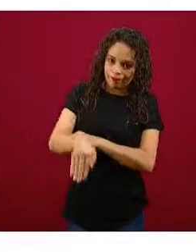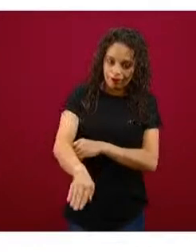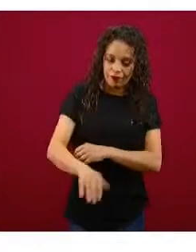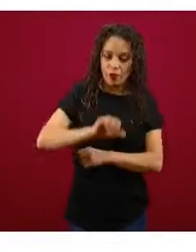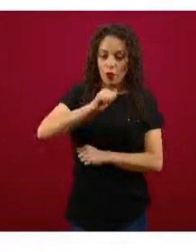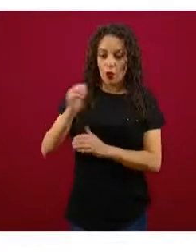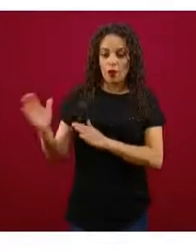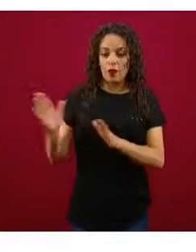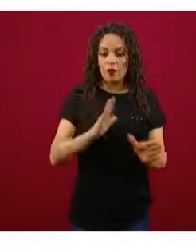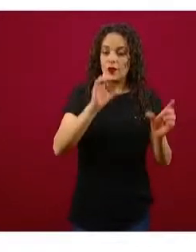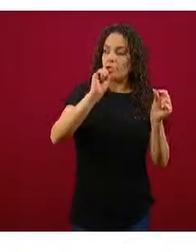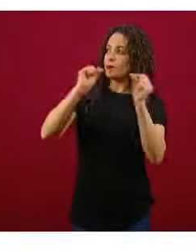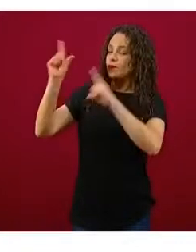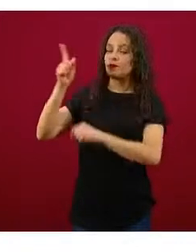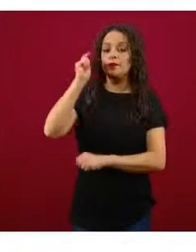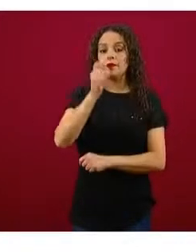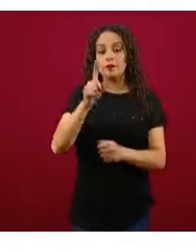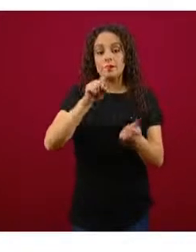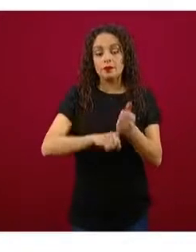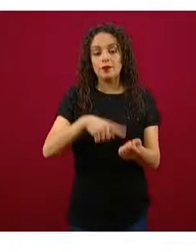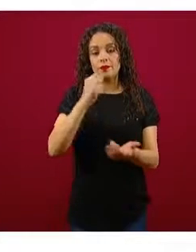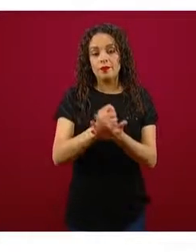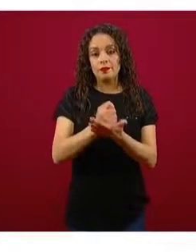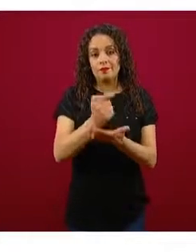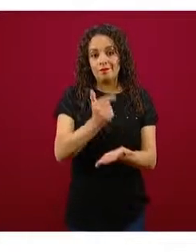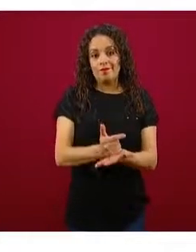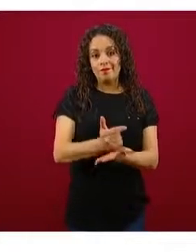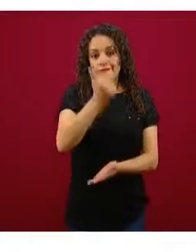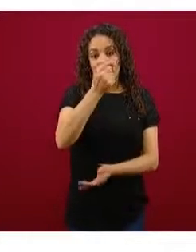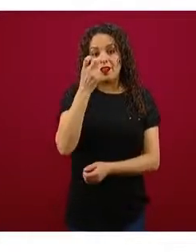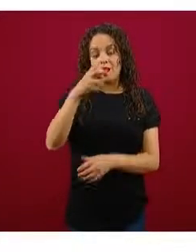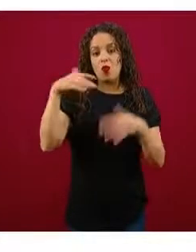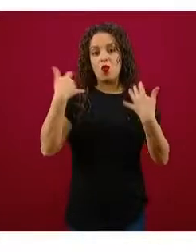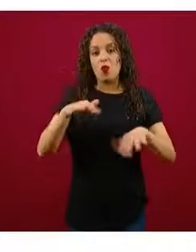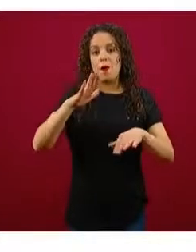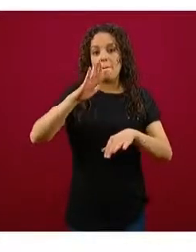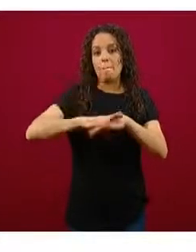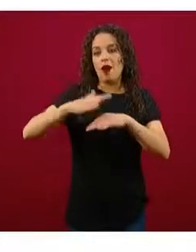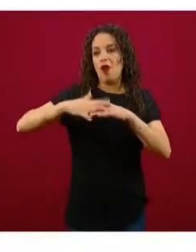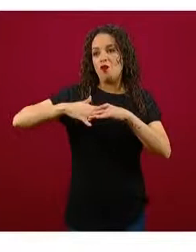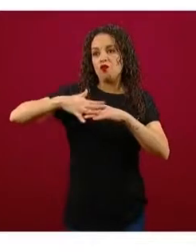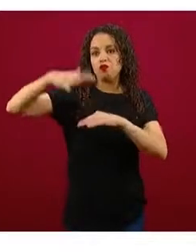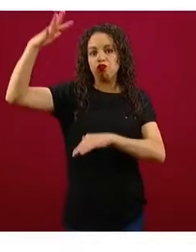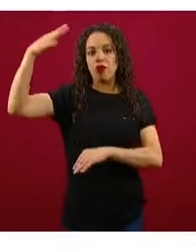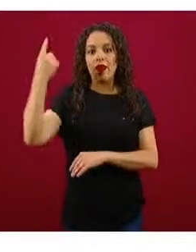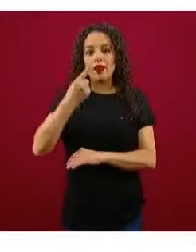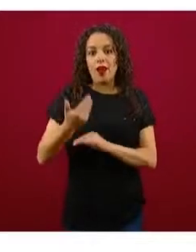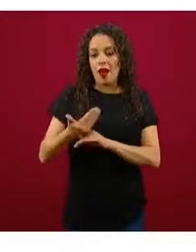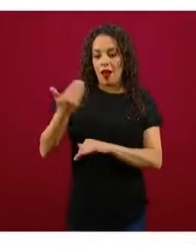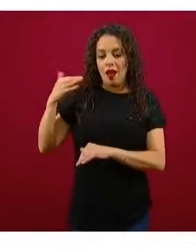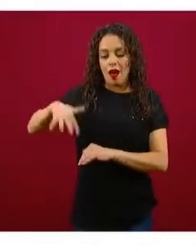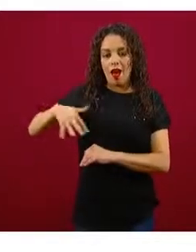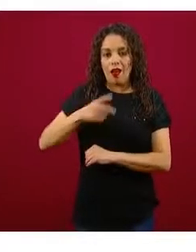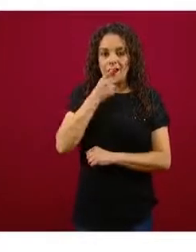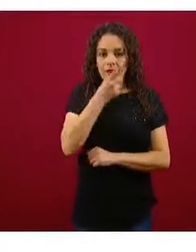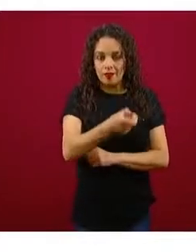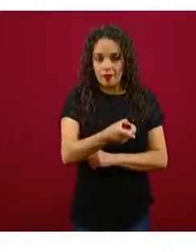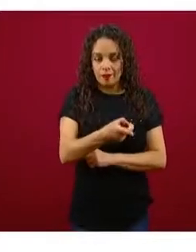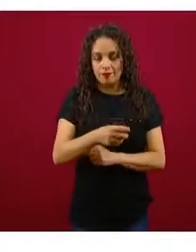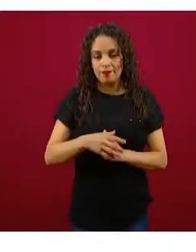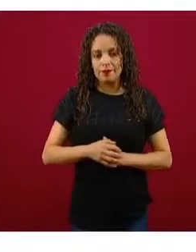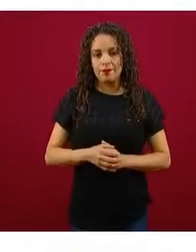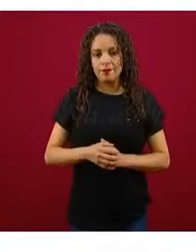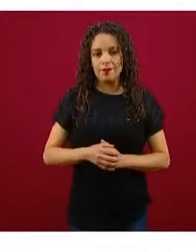la terapia intensiva con también exceso de lo que se había predicho. Pero en todos los casos, quiero dejarlo muy en claro,